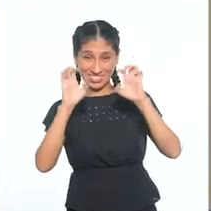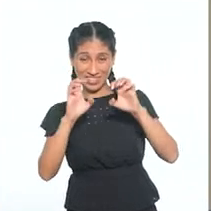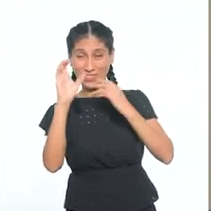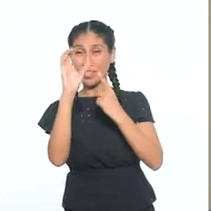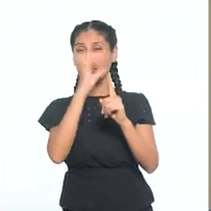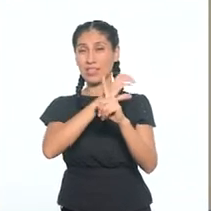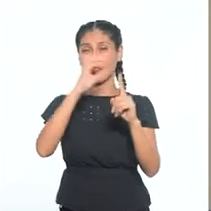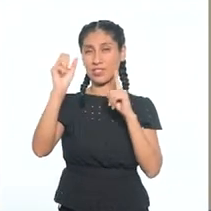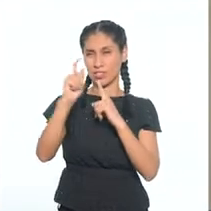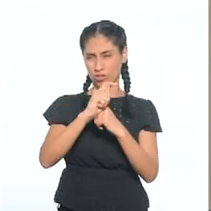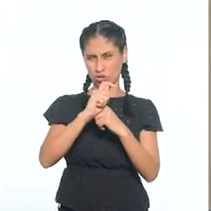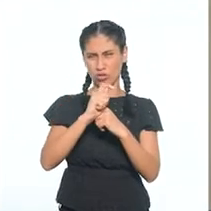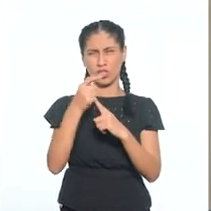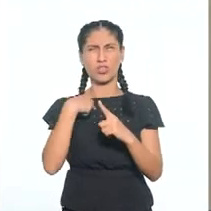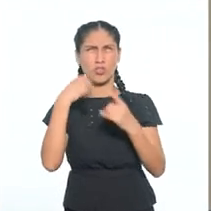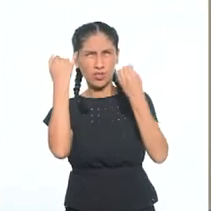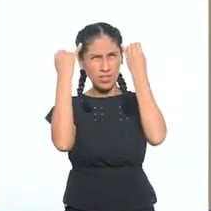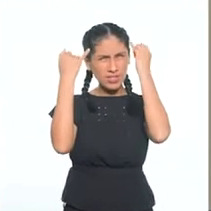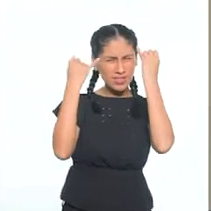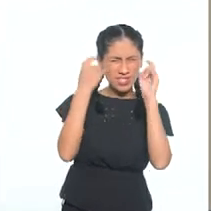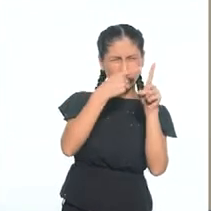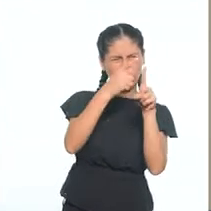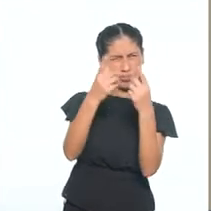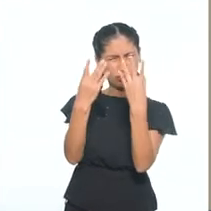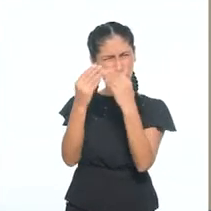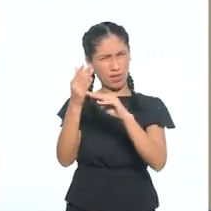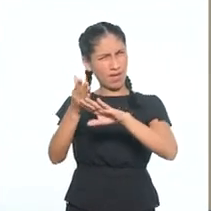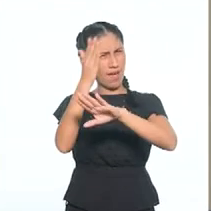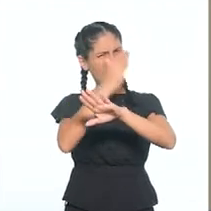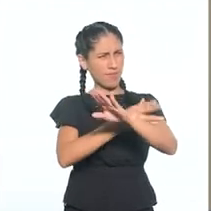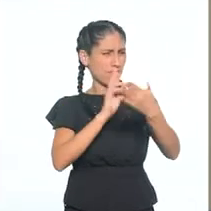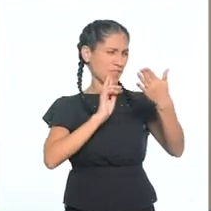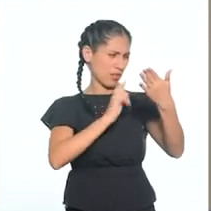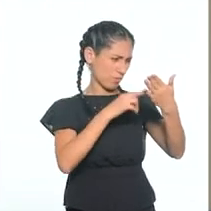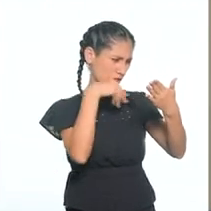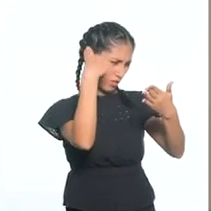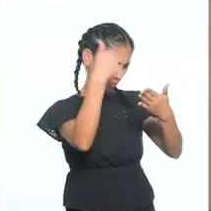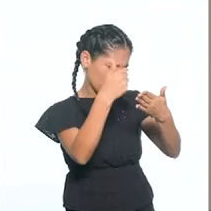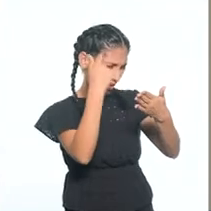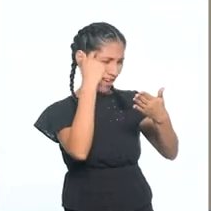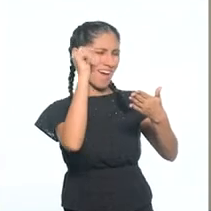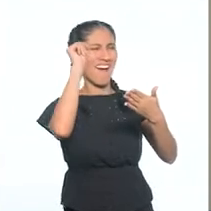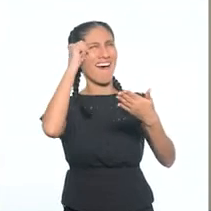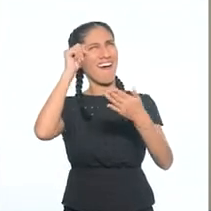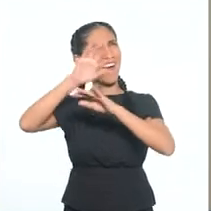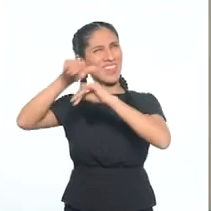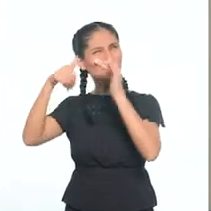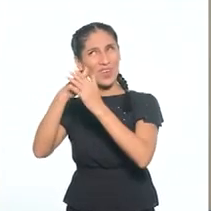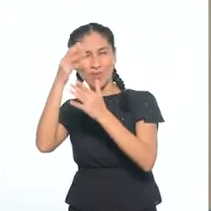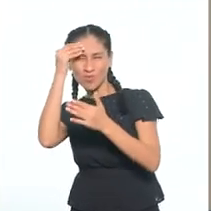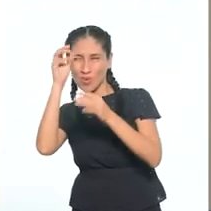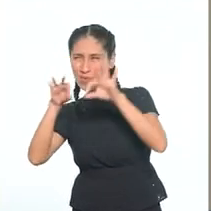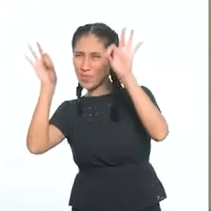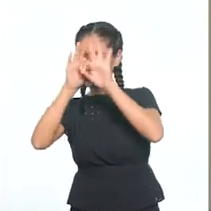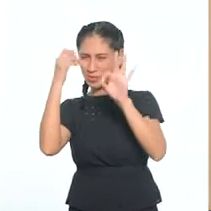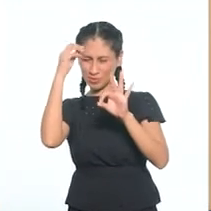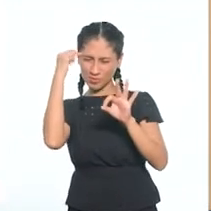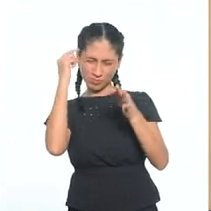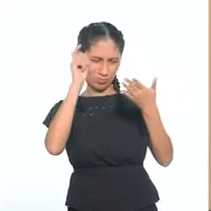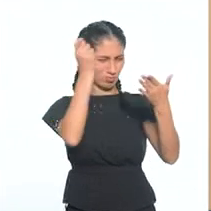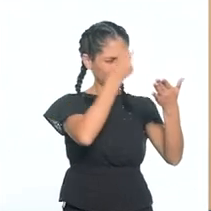ciencia y tecnología siempre ha sido una lluvia de ideas antes de contestar así me aseguraba de mencionar todos los puntos importantes